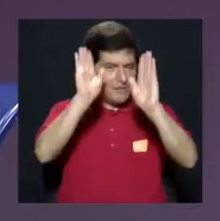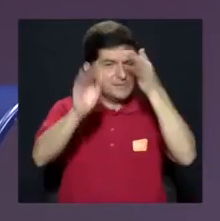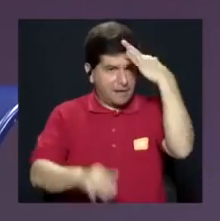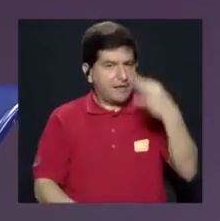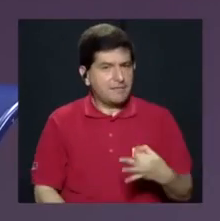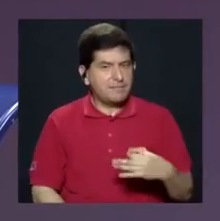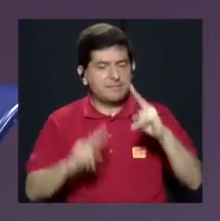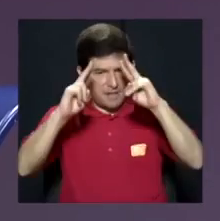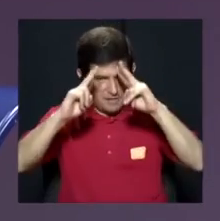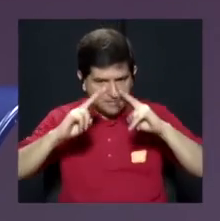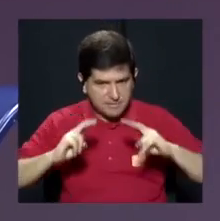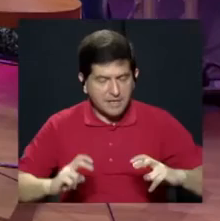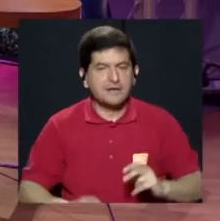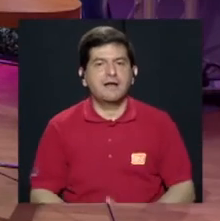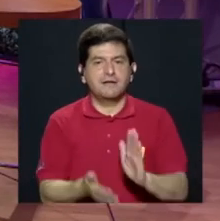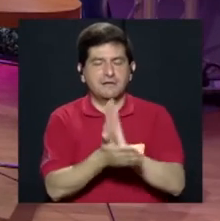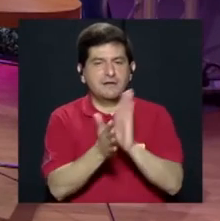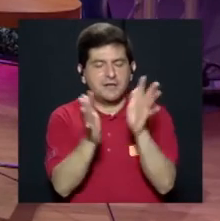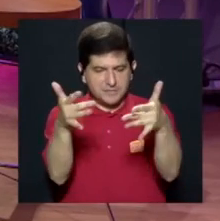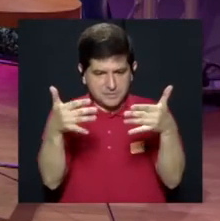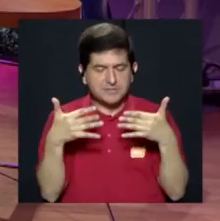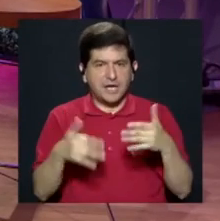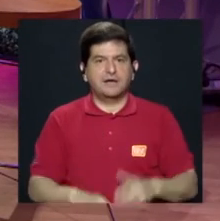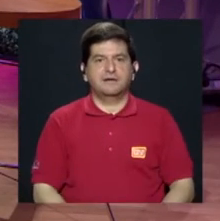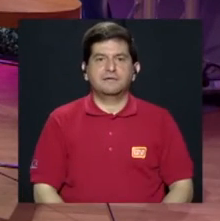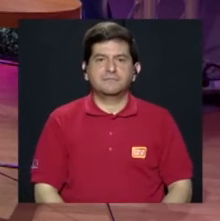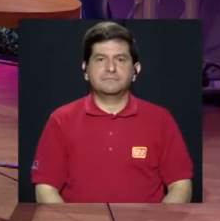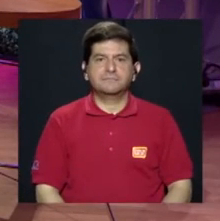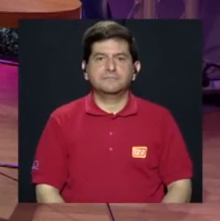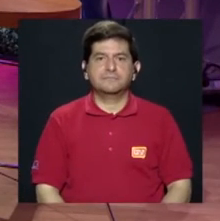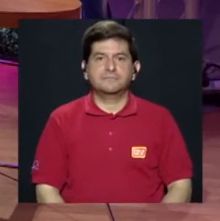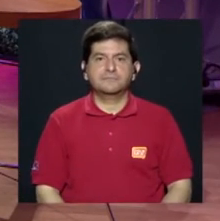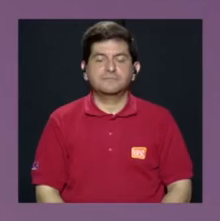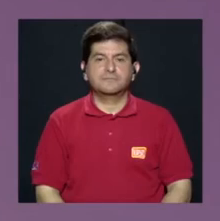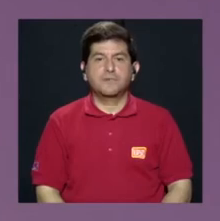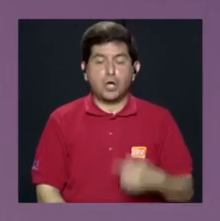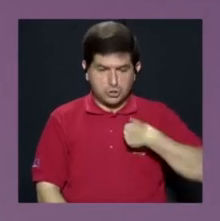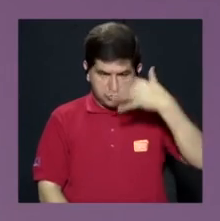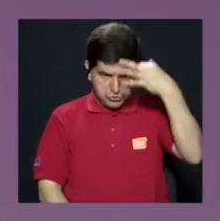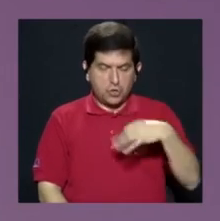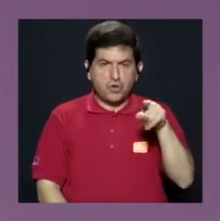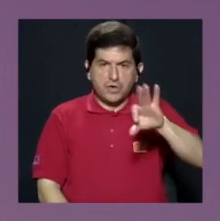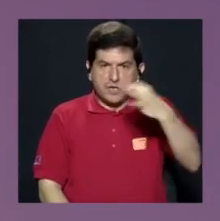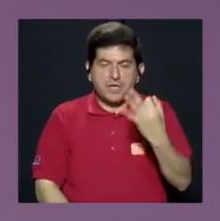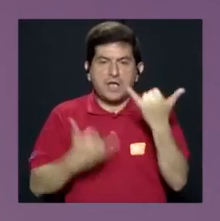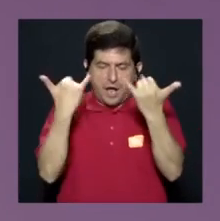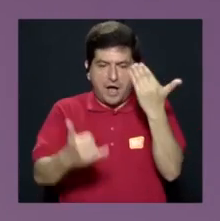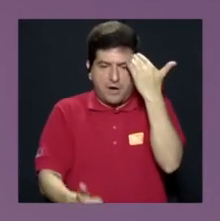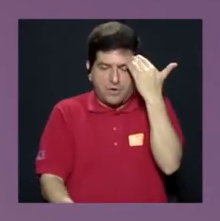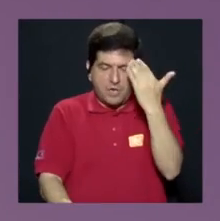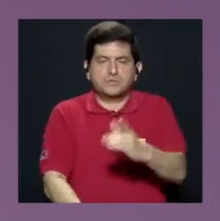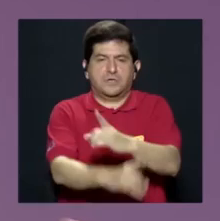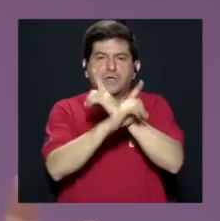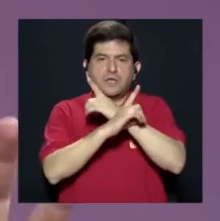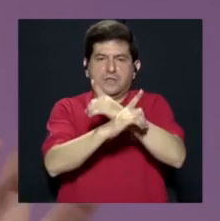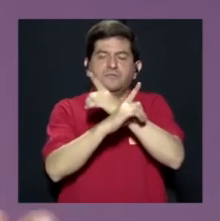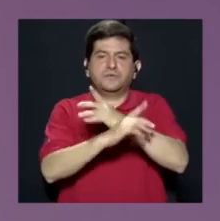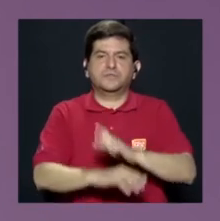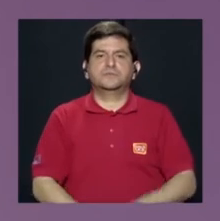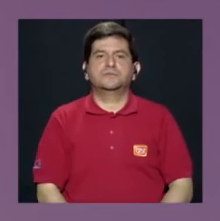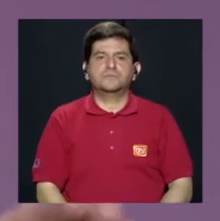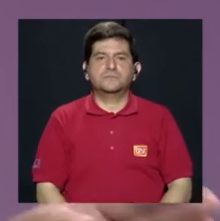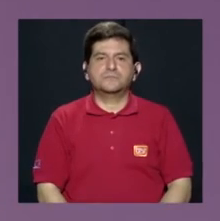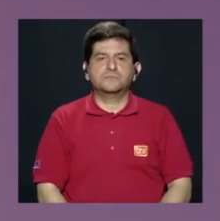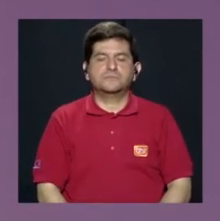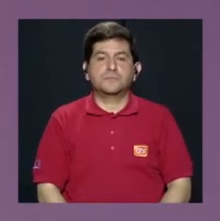costumbre. De revisar el expediente. Es su derecho, claro, porque es su derecho. Sí, yo lo creí así, ahora lo sé y lo defiendo a uñas